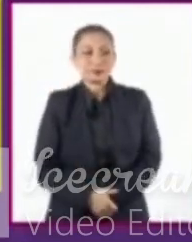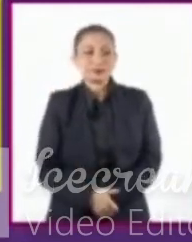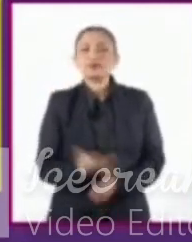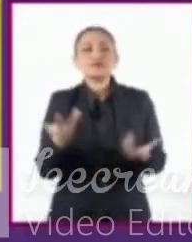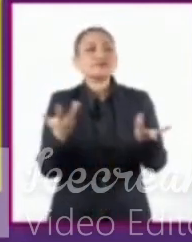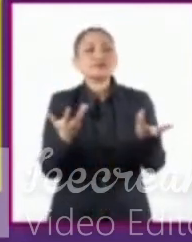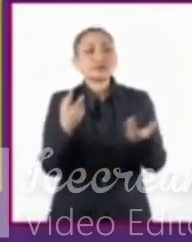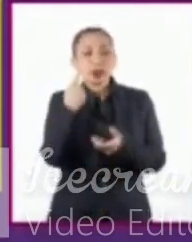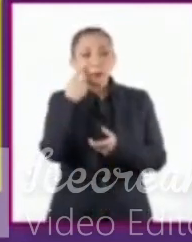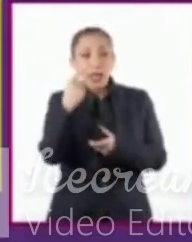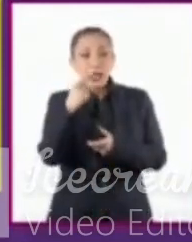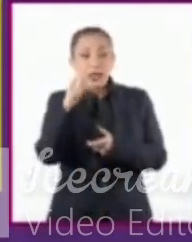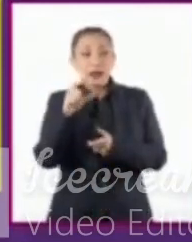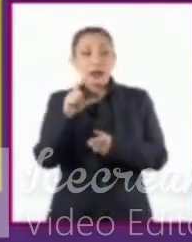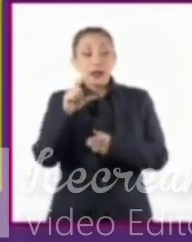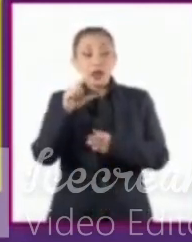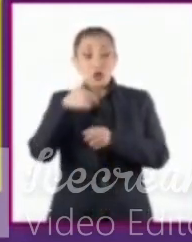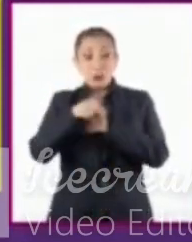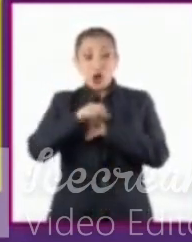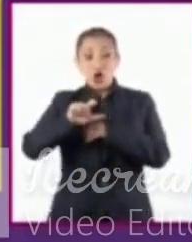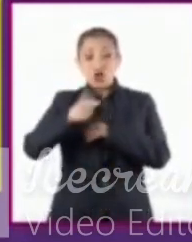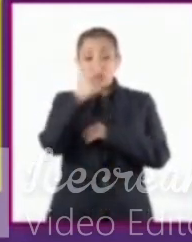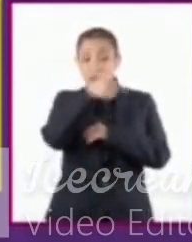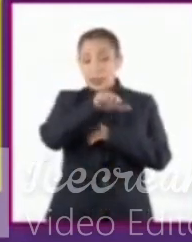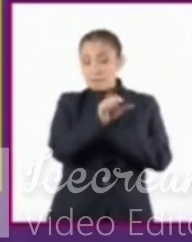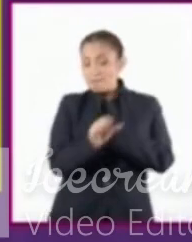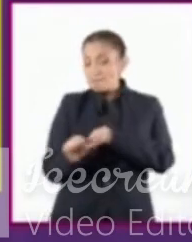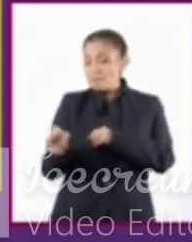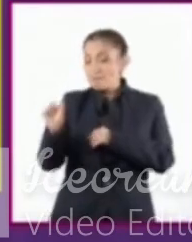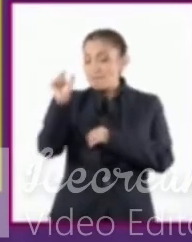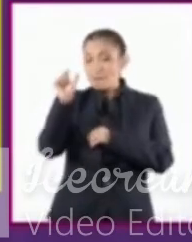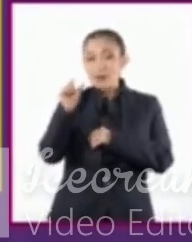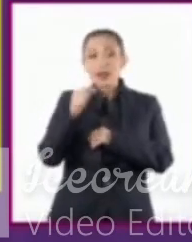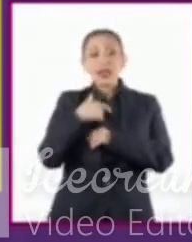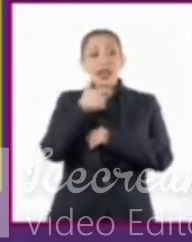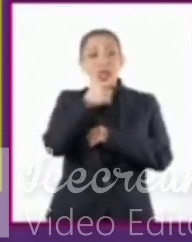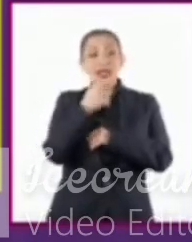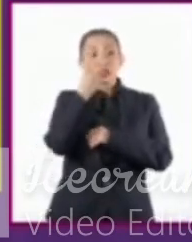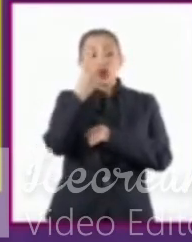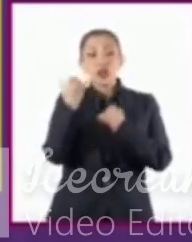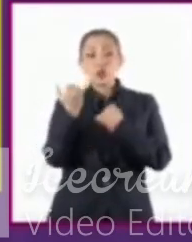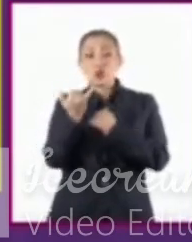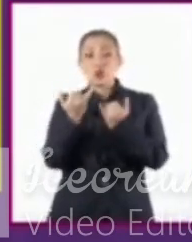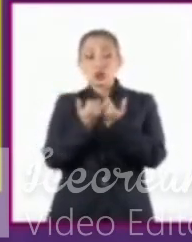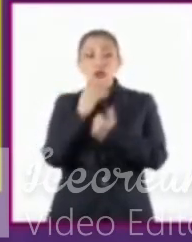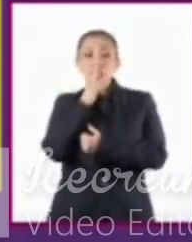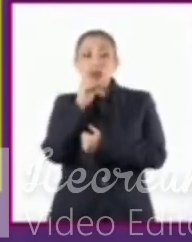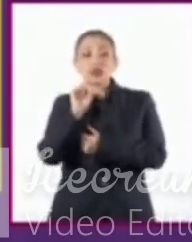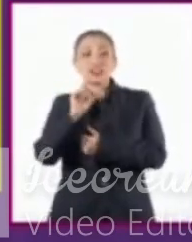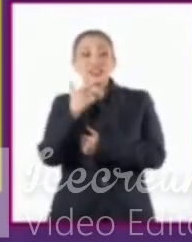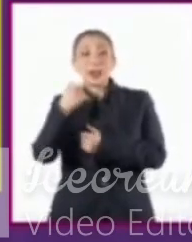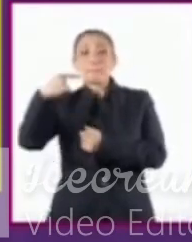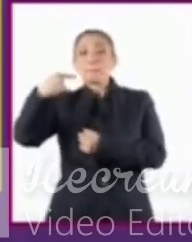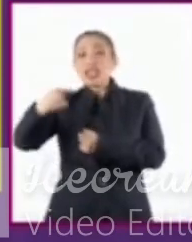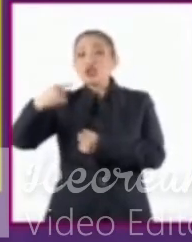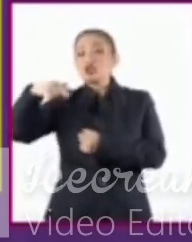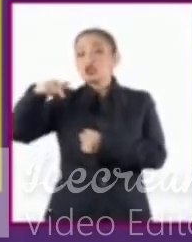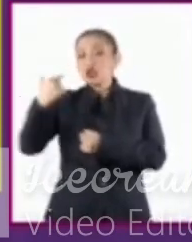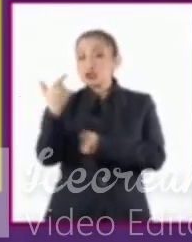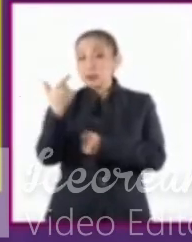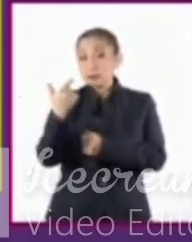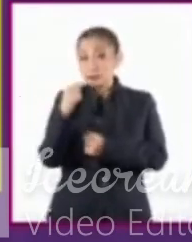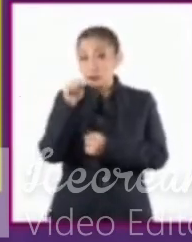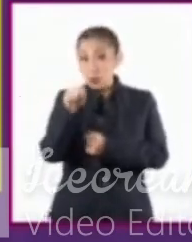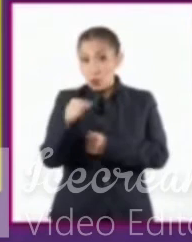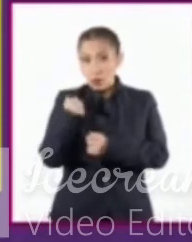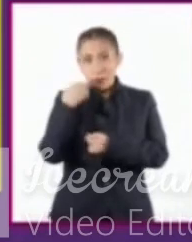que hacemos es transponer el número 12. Quedaría como x al cuadrado es igual a 37 menos 12. Al realizar